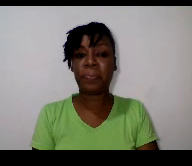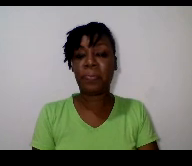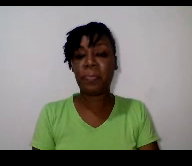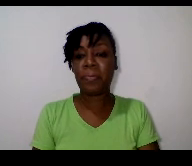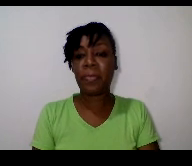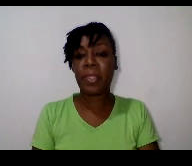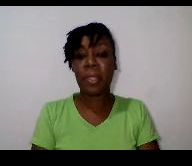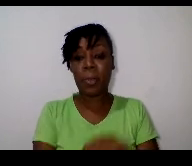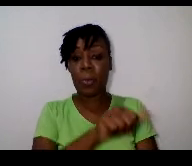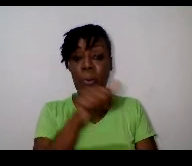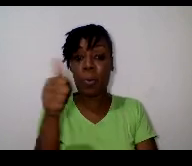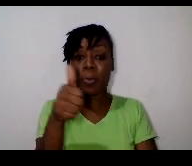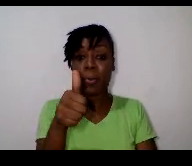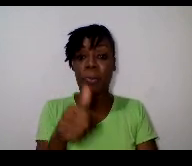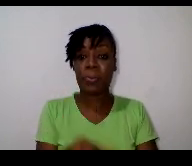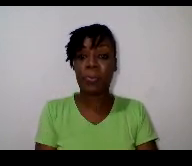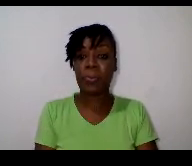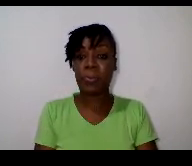Otras